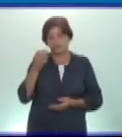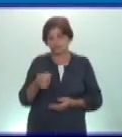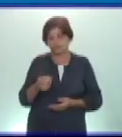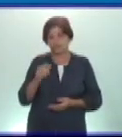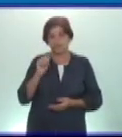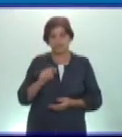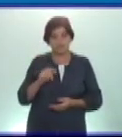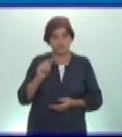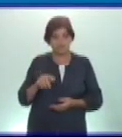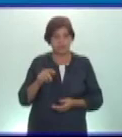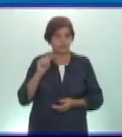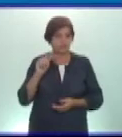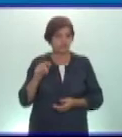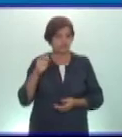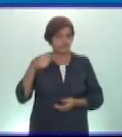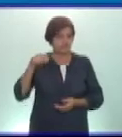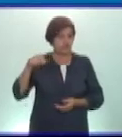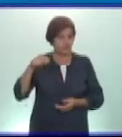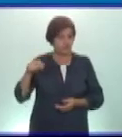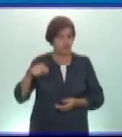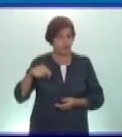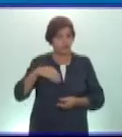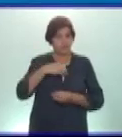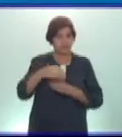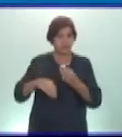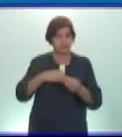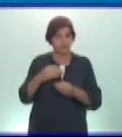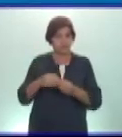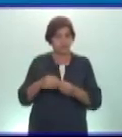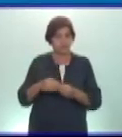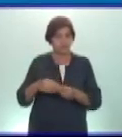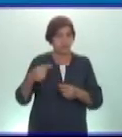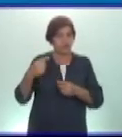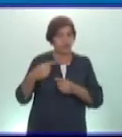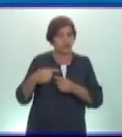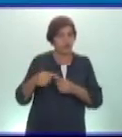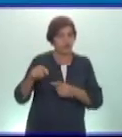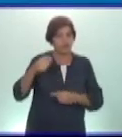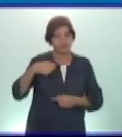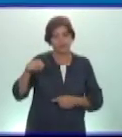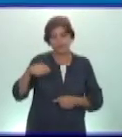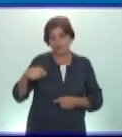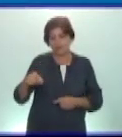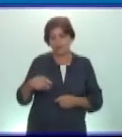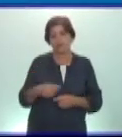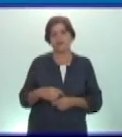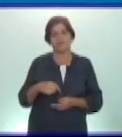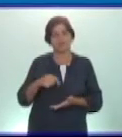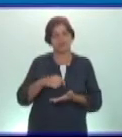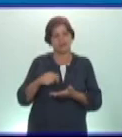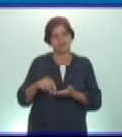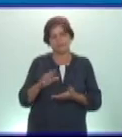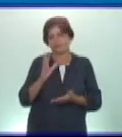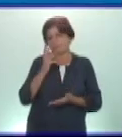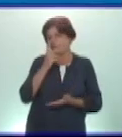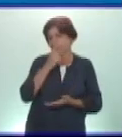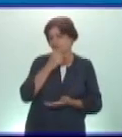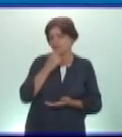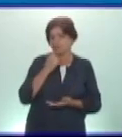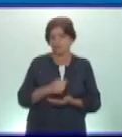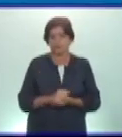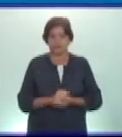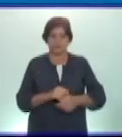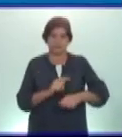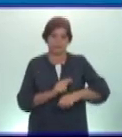momento su lápiz se convirtió en un lápiz mágico donde escribieron cosas muy hermosas. Un breve tiempo para que copien lo que